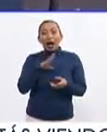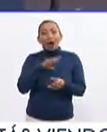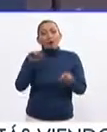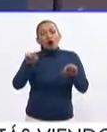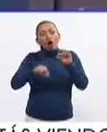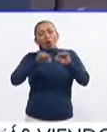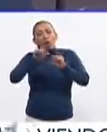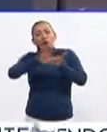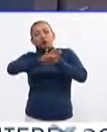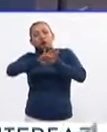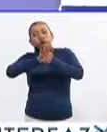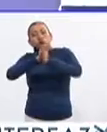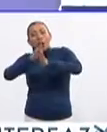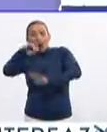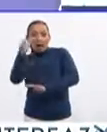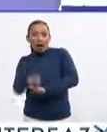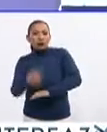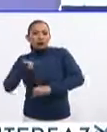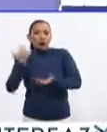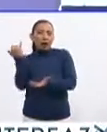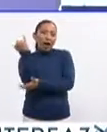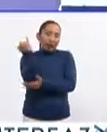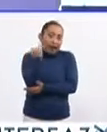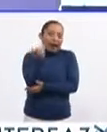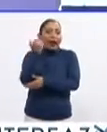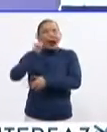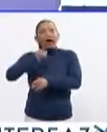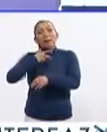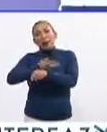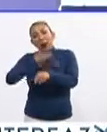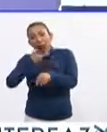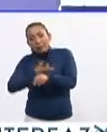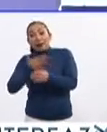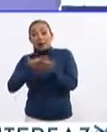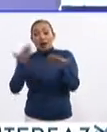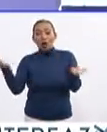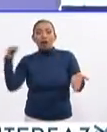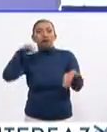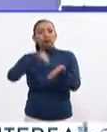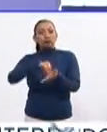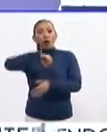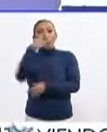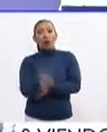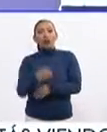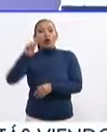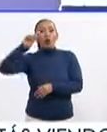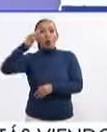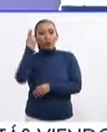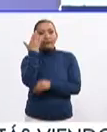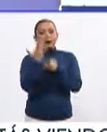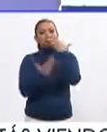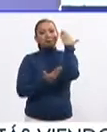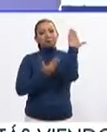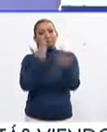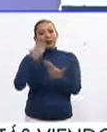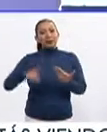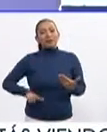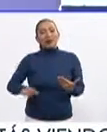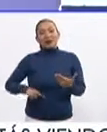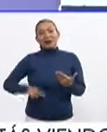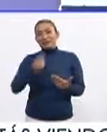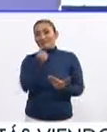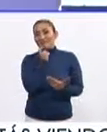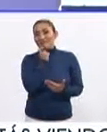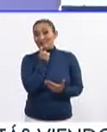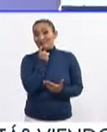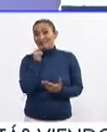ido cambiando y se ha hecho obligatoria, el preescolar, la media superior, y ahora se plantea en esta última reforma del gobierno del presidente Andrés